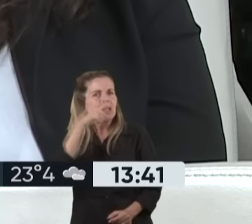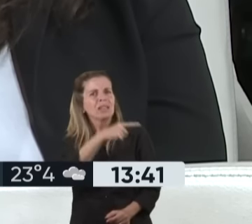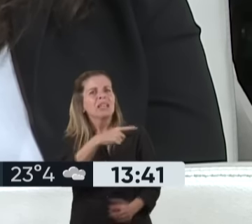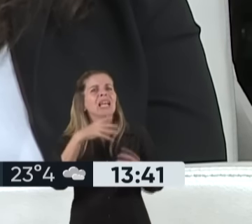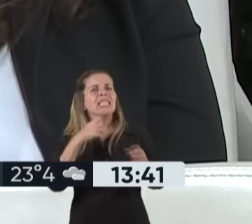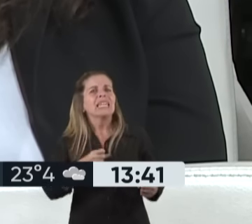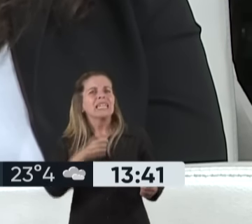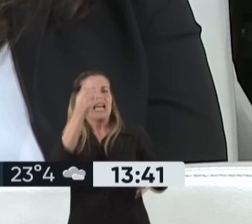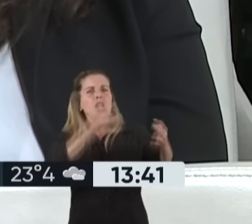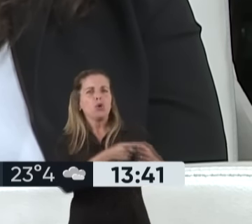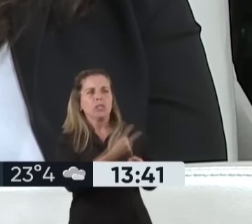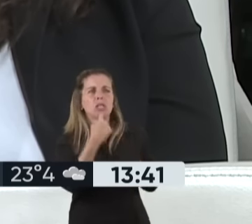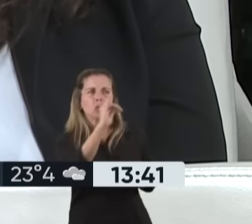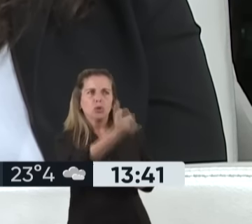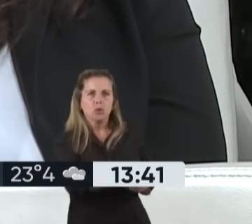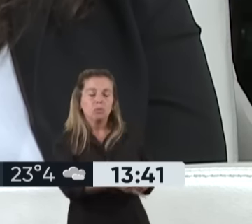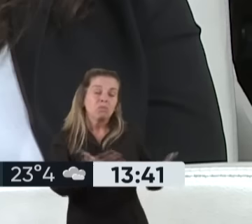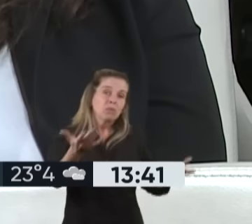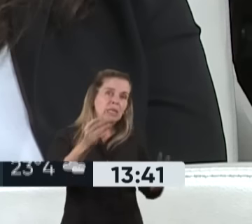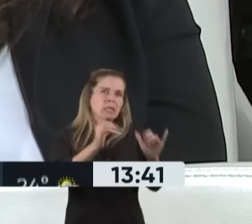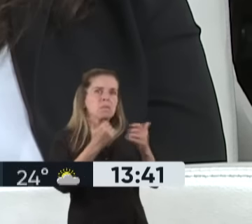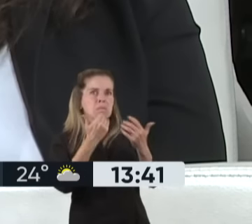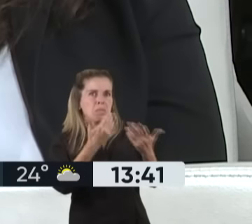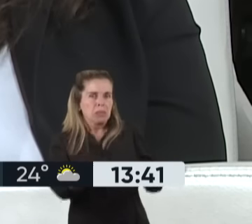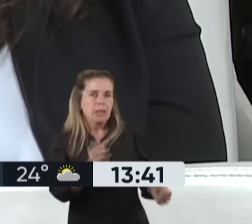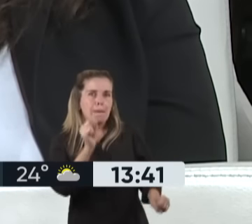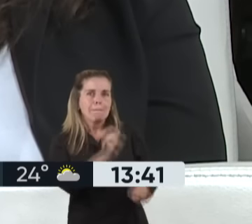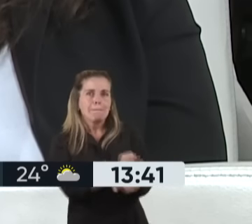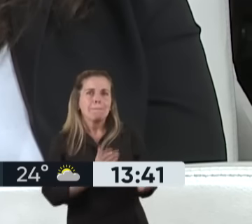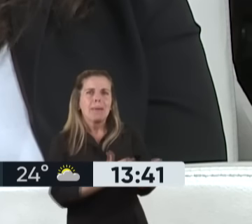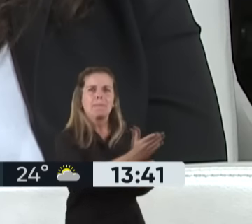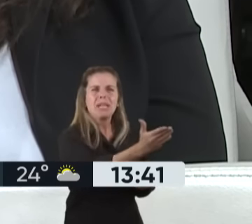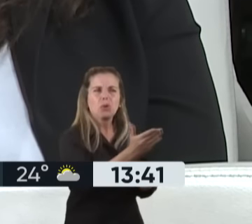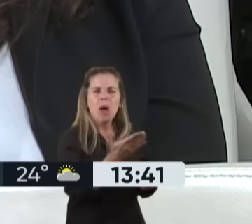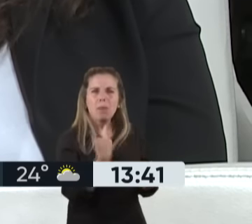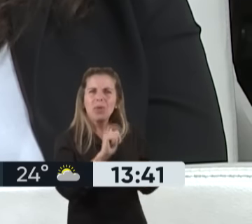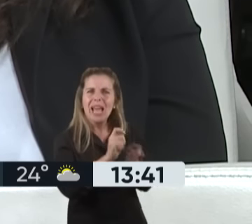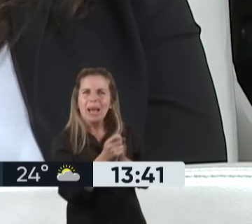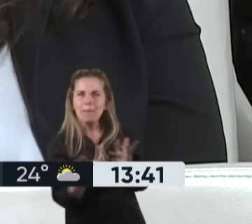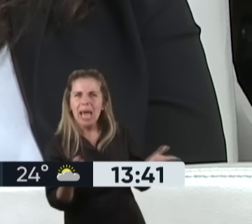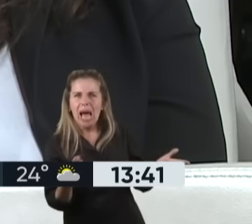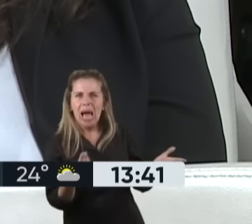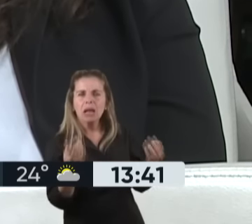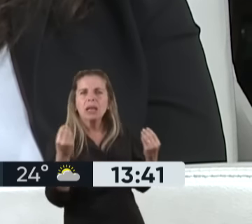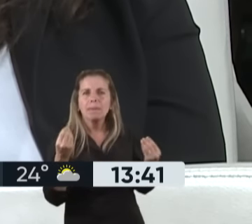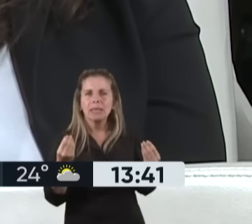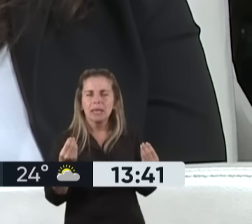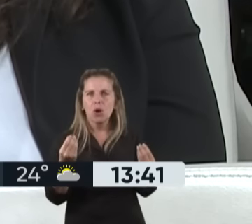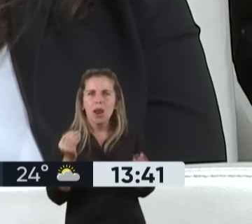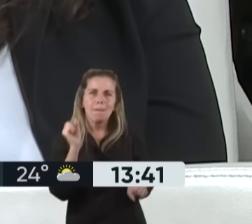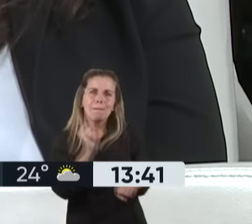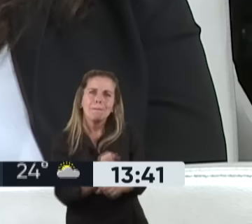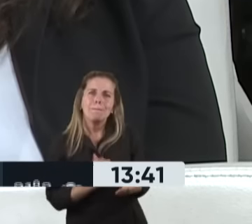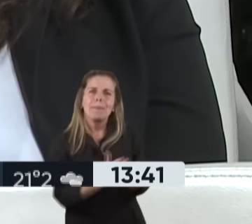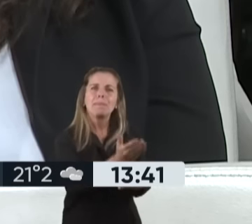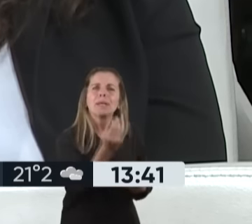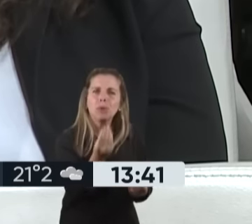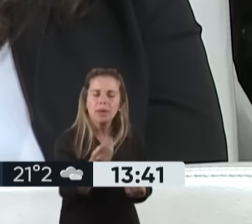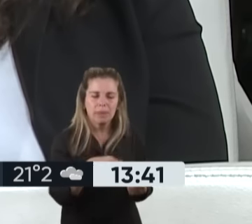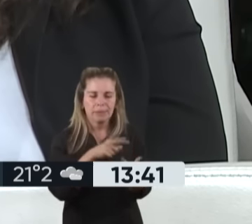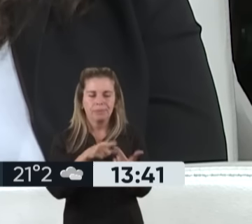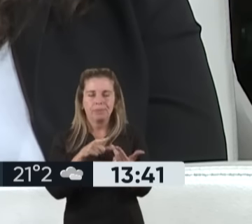una posibilidad de que sean perpetuas, sino que tengan, en realidad las cadenas perpetuas tengan un determinado tiempo, si va a estar contemplado. si efectivamente